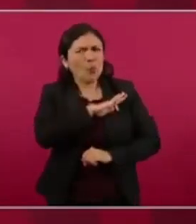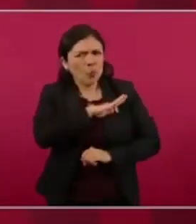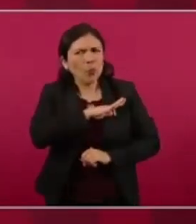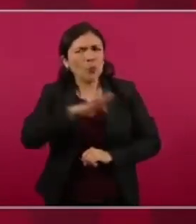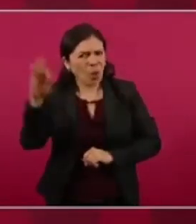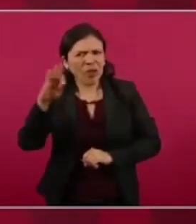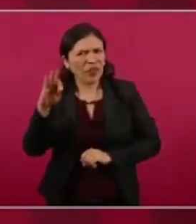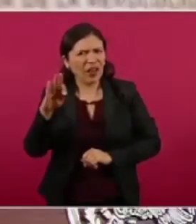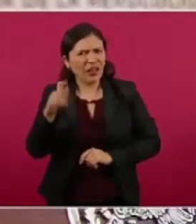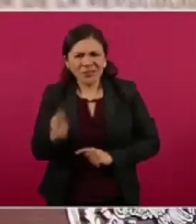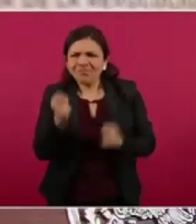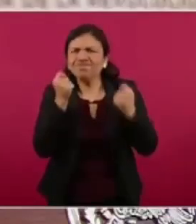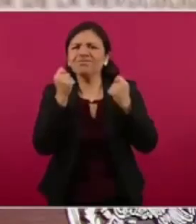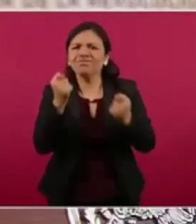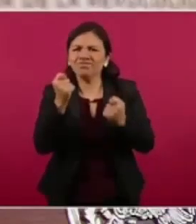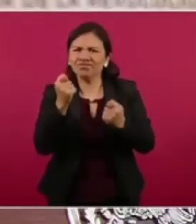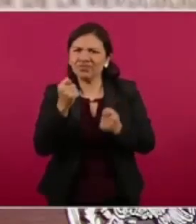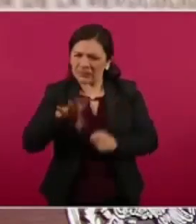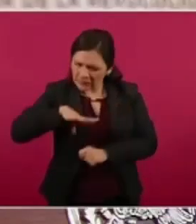arriesgar todo,